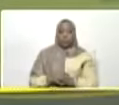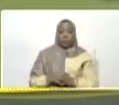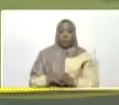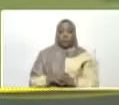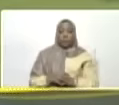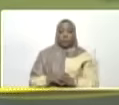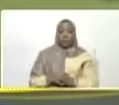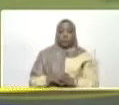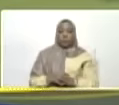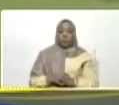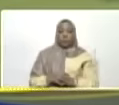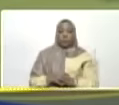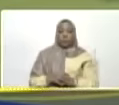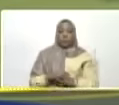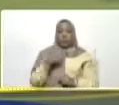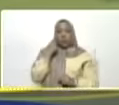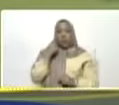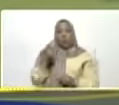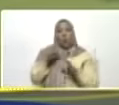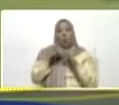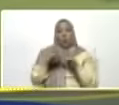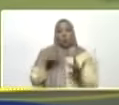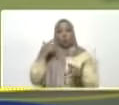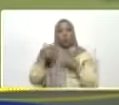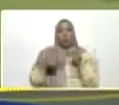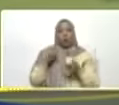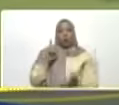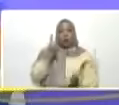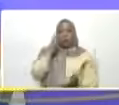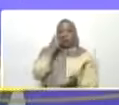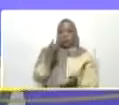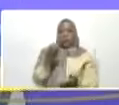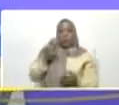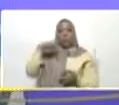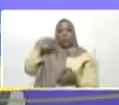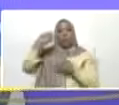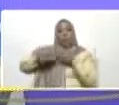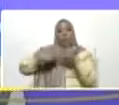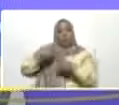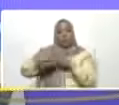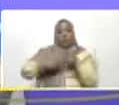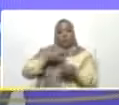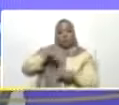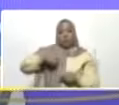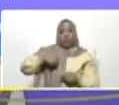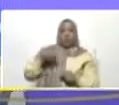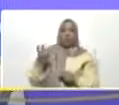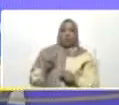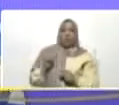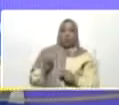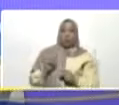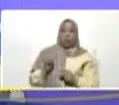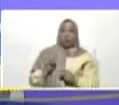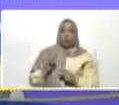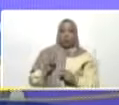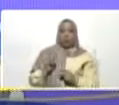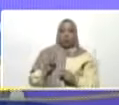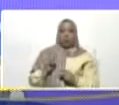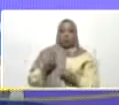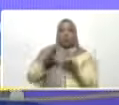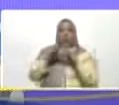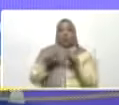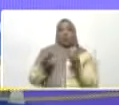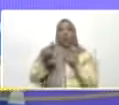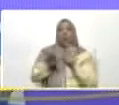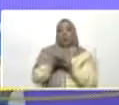listaron las leo para que todos los que nos ven por redes y medios en el país en todos